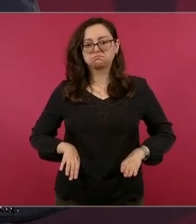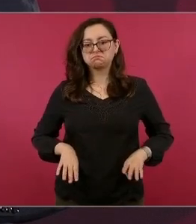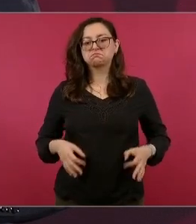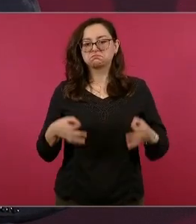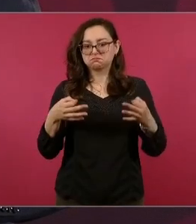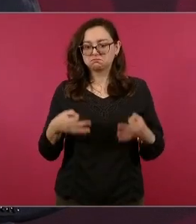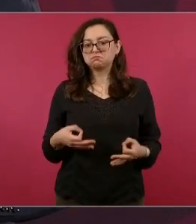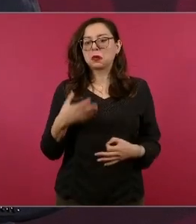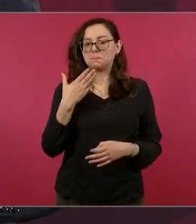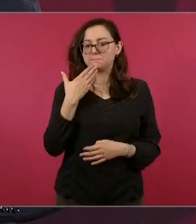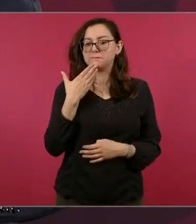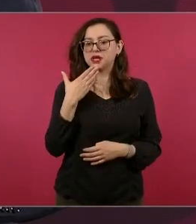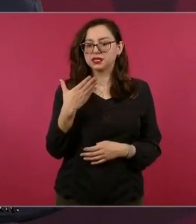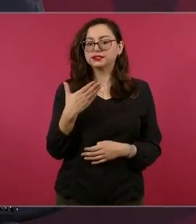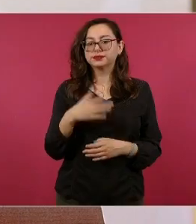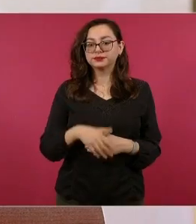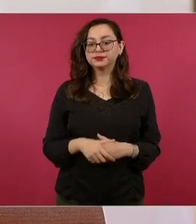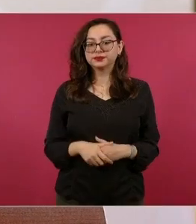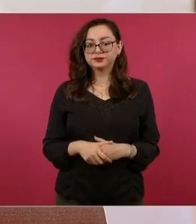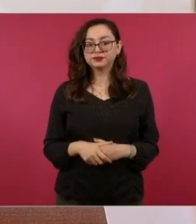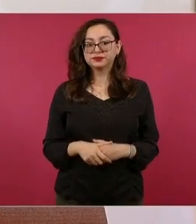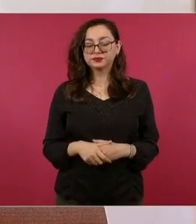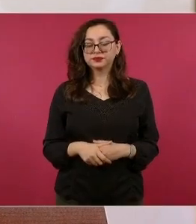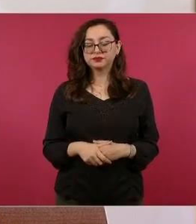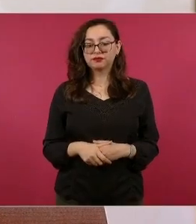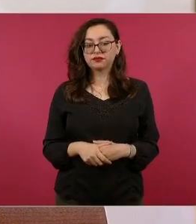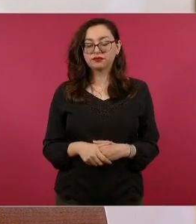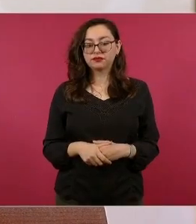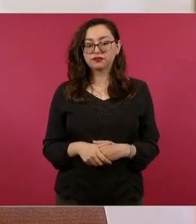muy bien. Sí ha hecho su